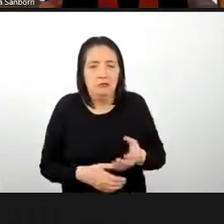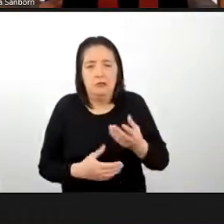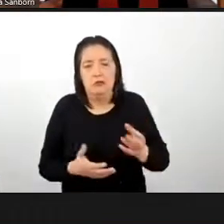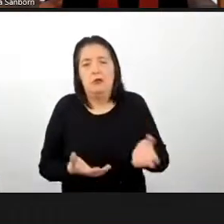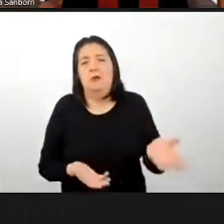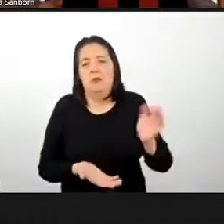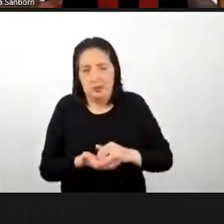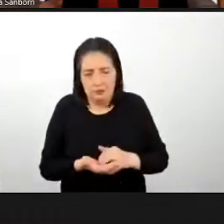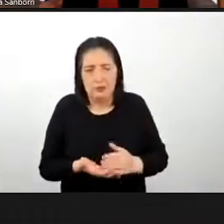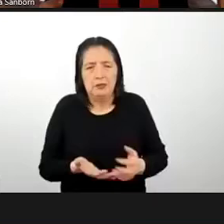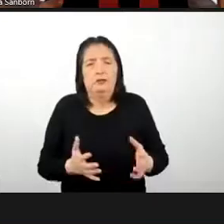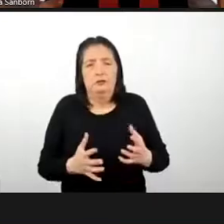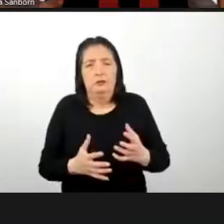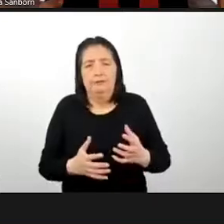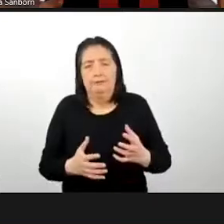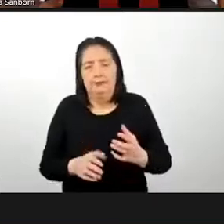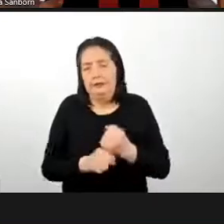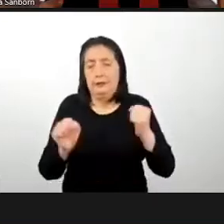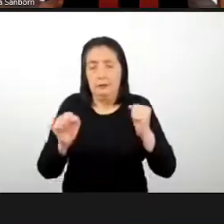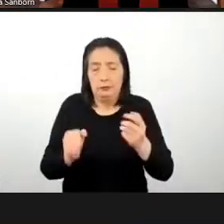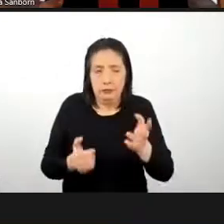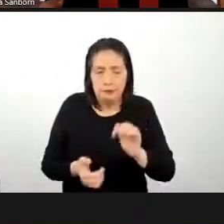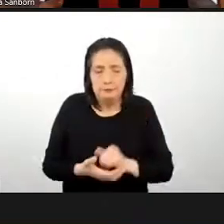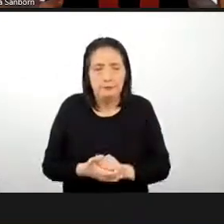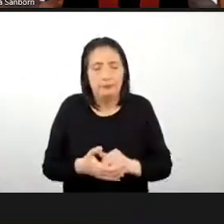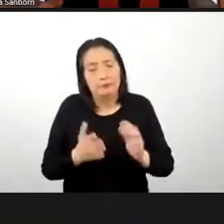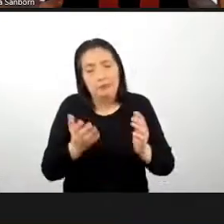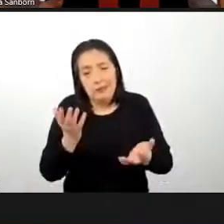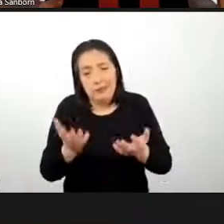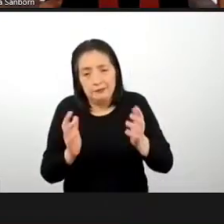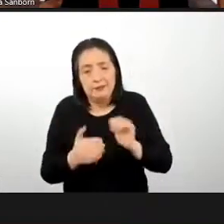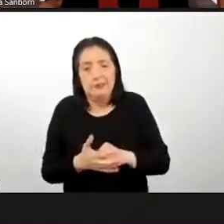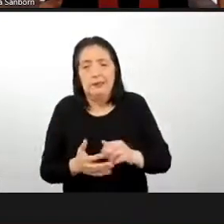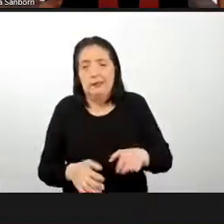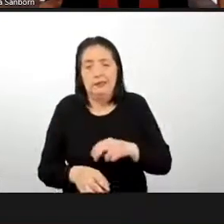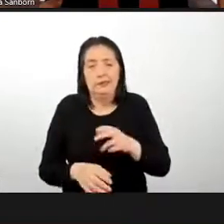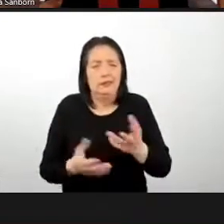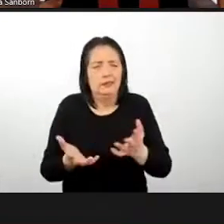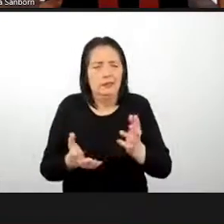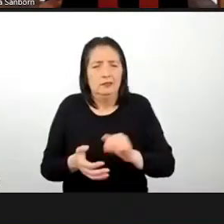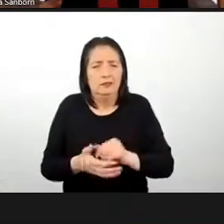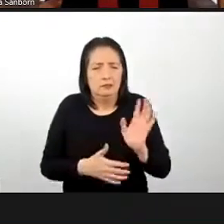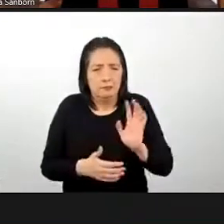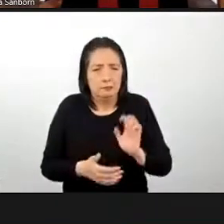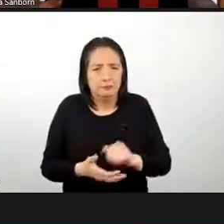a recuperar de alguna manera la naturaleza, aunque sea de soft law,